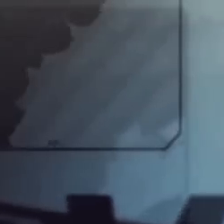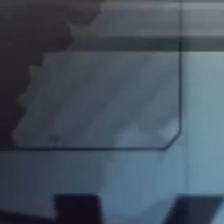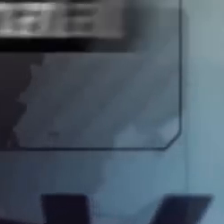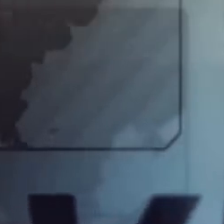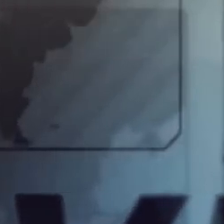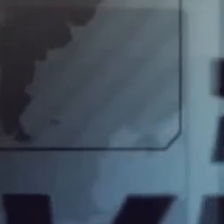ch